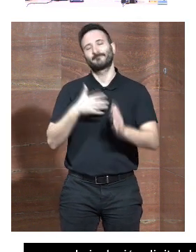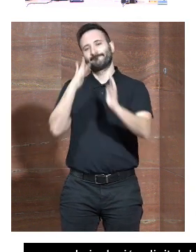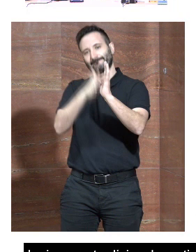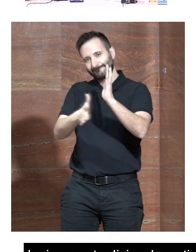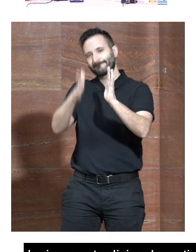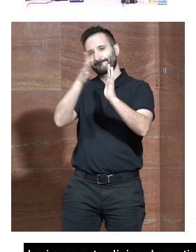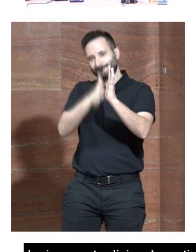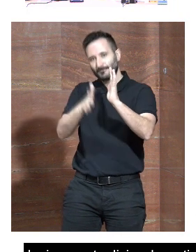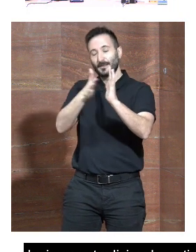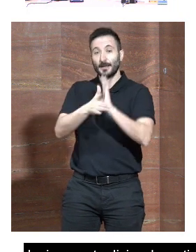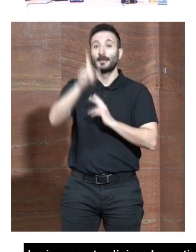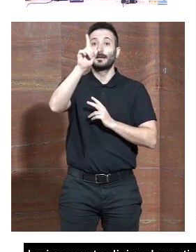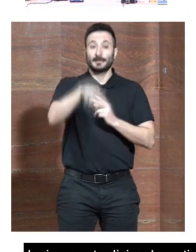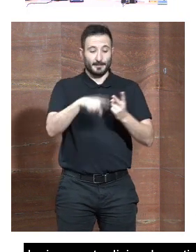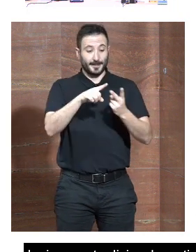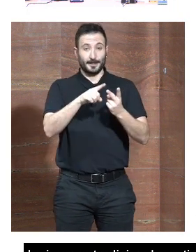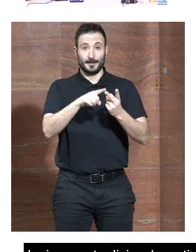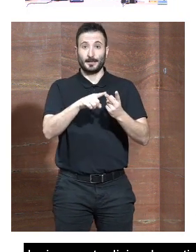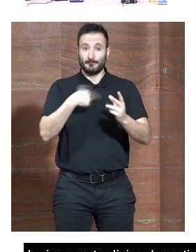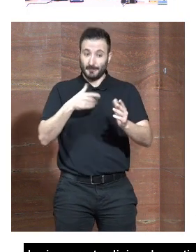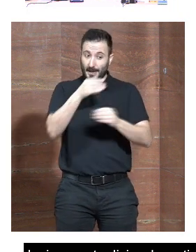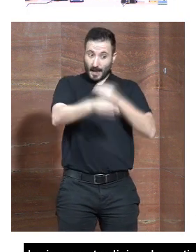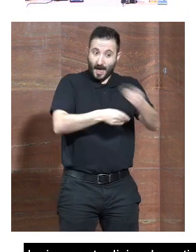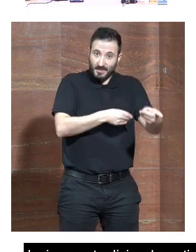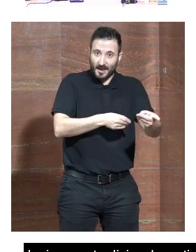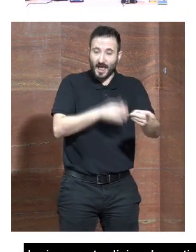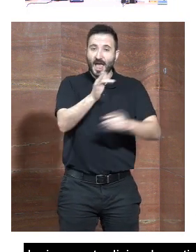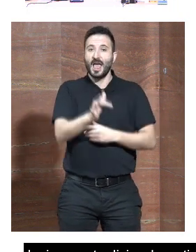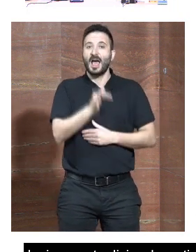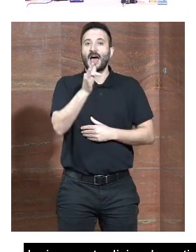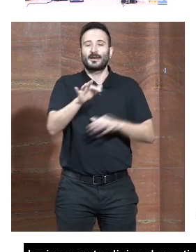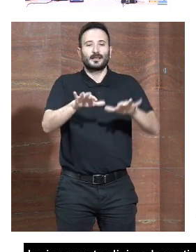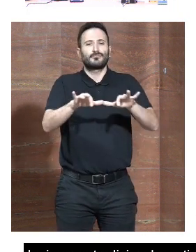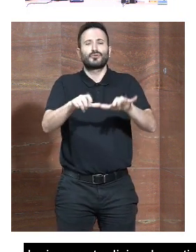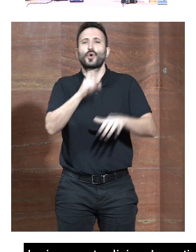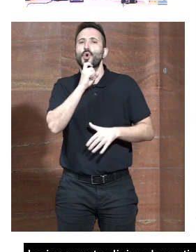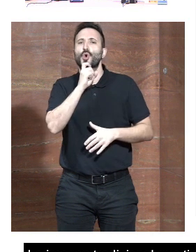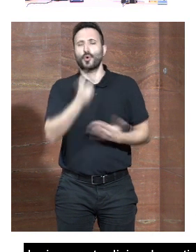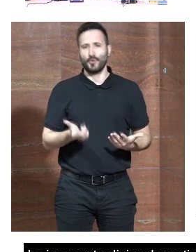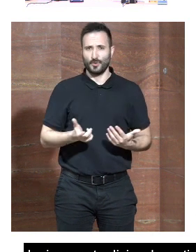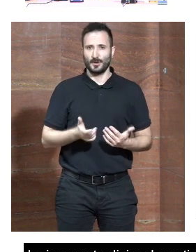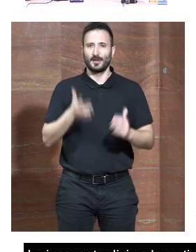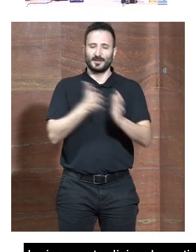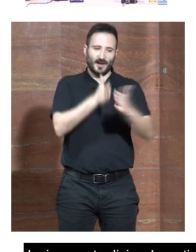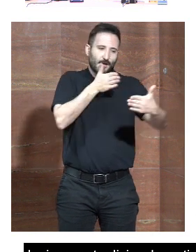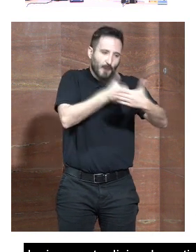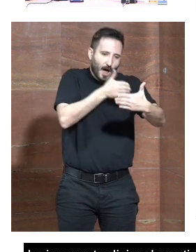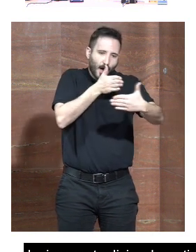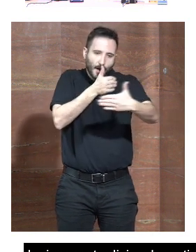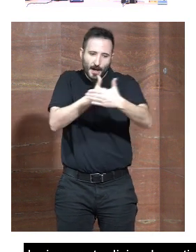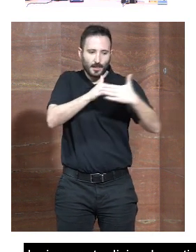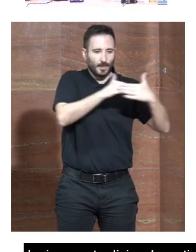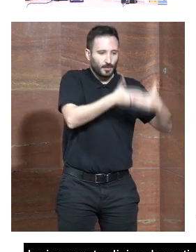explicarlo. Y luego hay que explicar, o sea, no solo que lo hagan, sino que cómo se hace. O sea, tenemos que pasar varias barreras